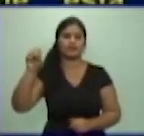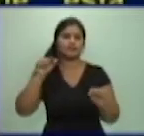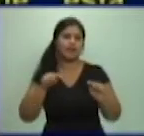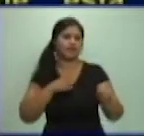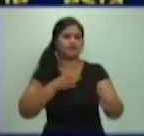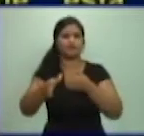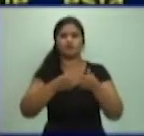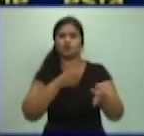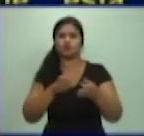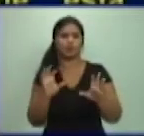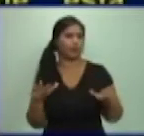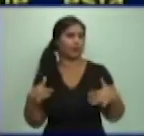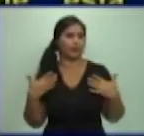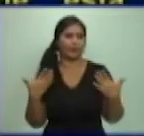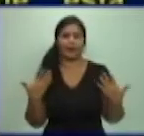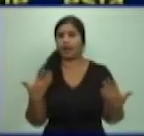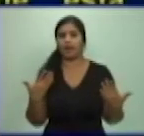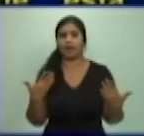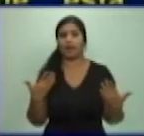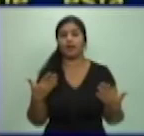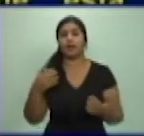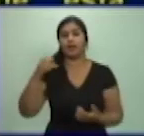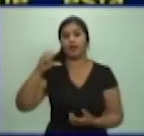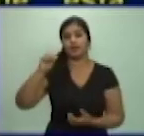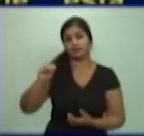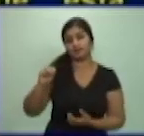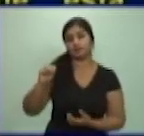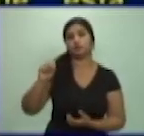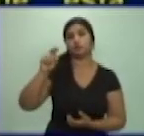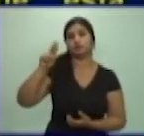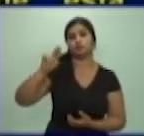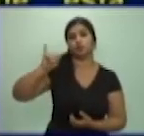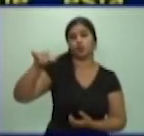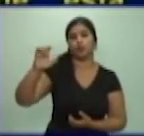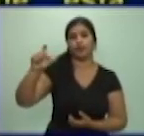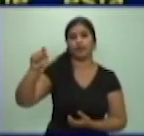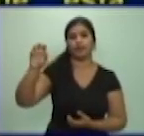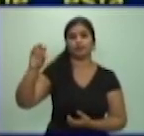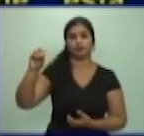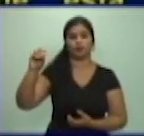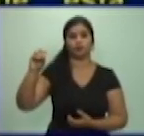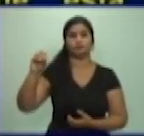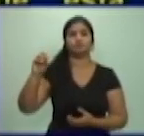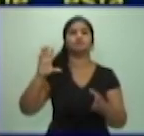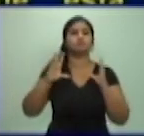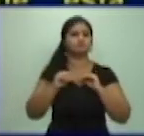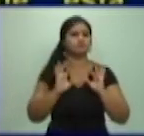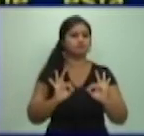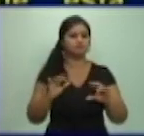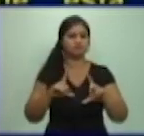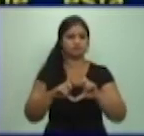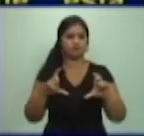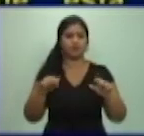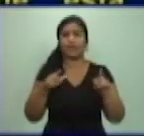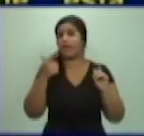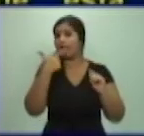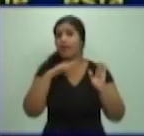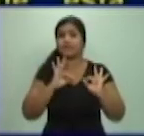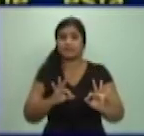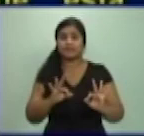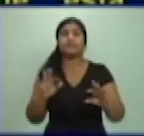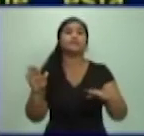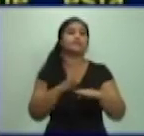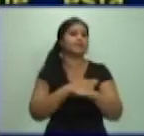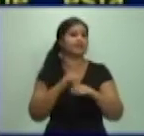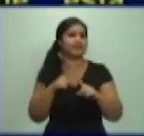función de sujeto porque observen que el texto dice: así las obras literarias abordan disímiles temas.